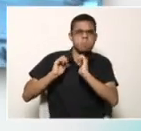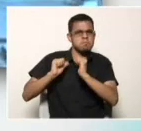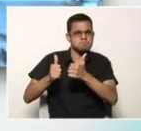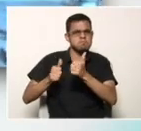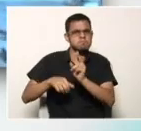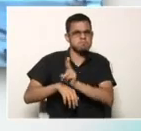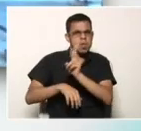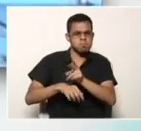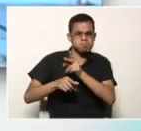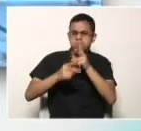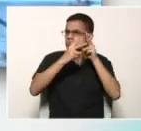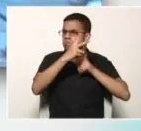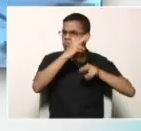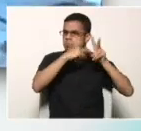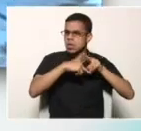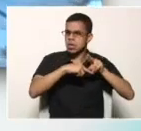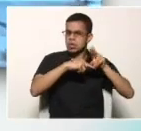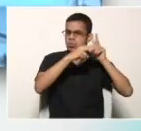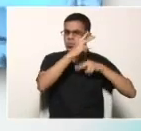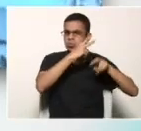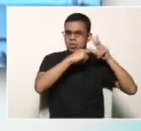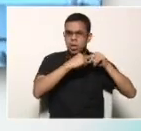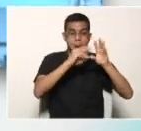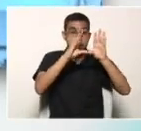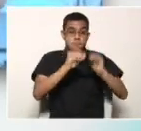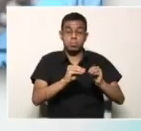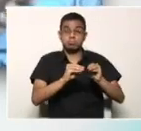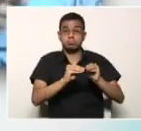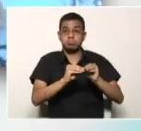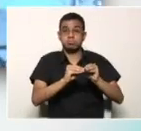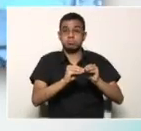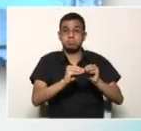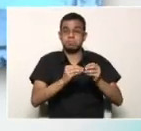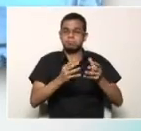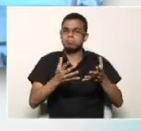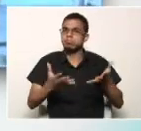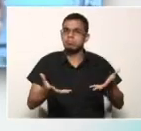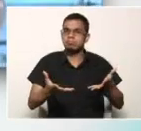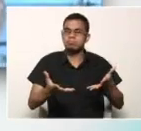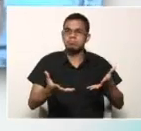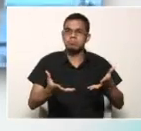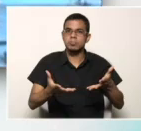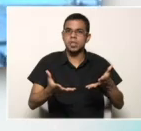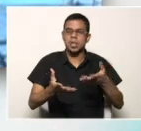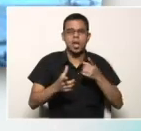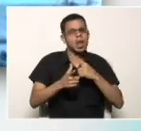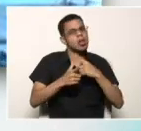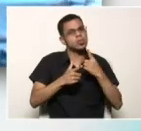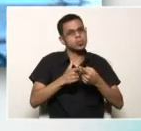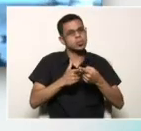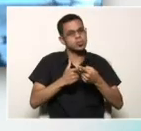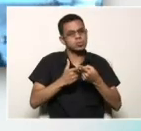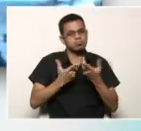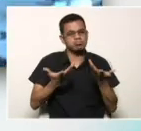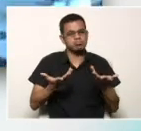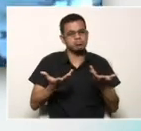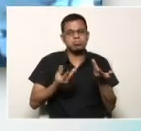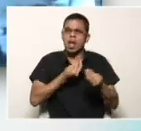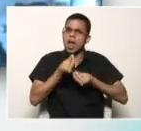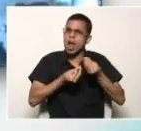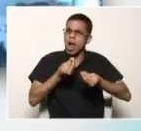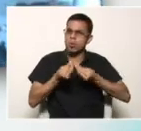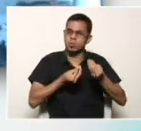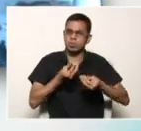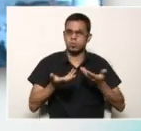y en algún momento, cuando ella hacía los movimientos de la plancha, ella se le apagaba. ¿Qué debemos hacer nosotros entonces? Yo tengo por